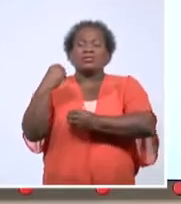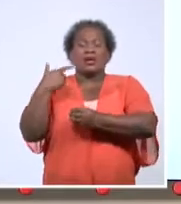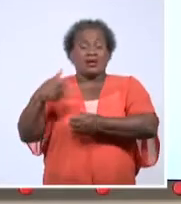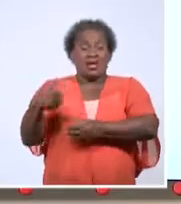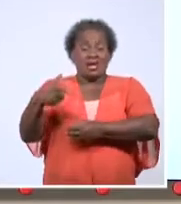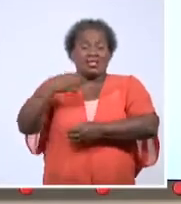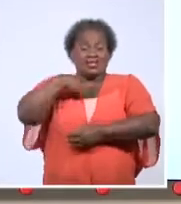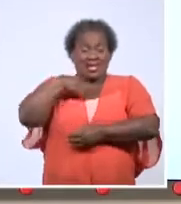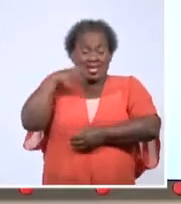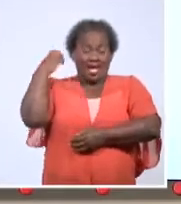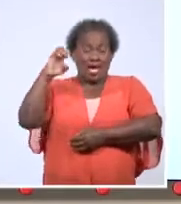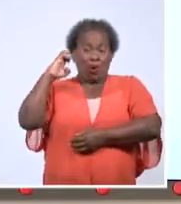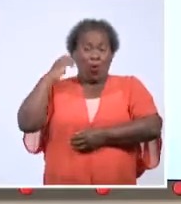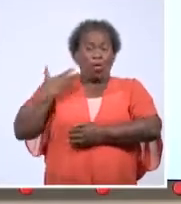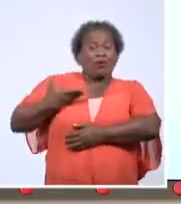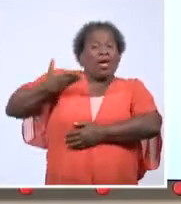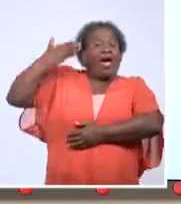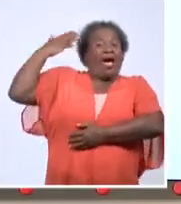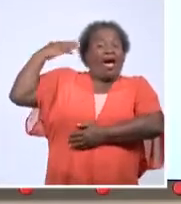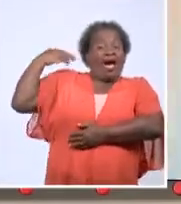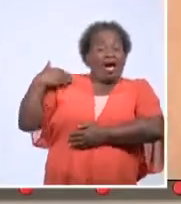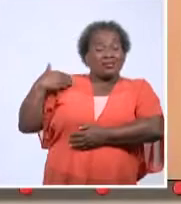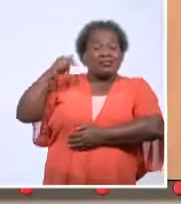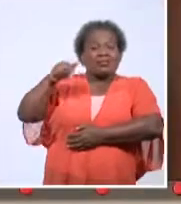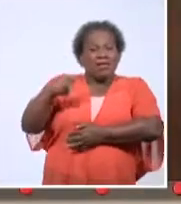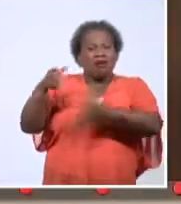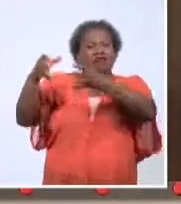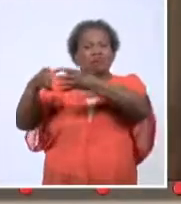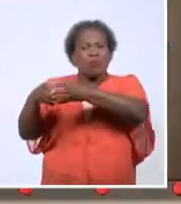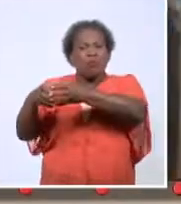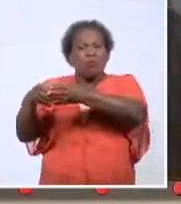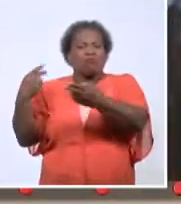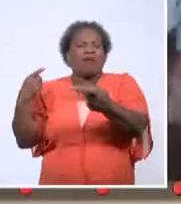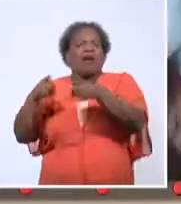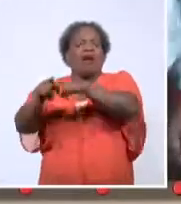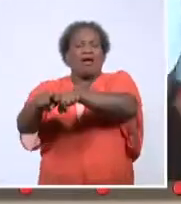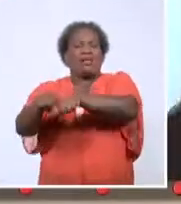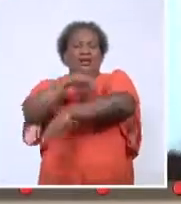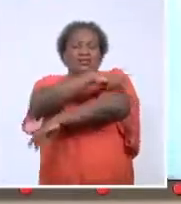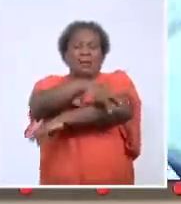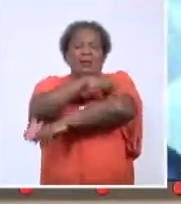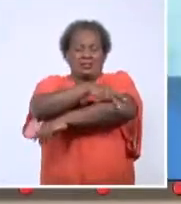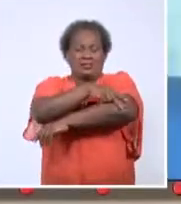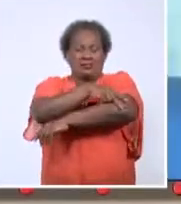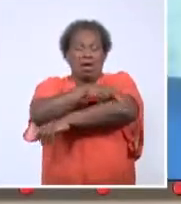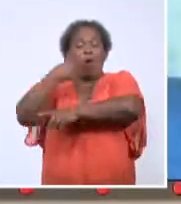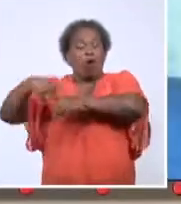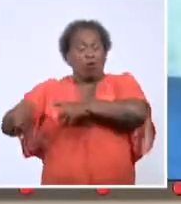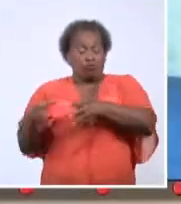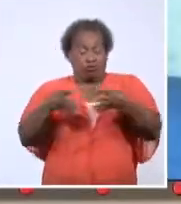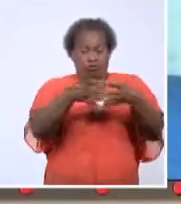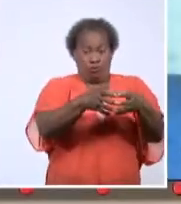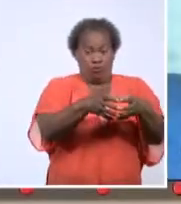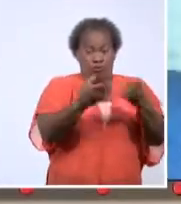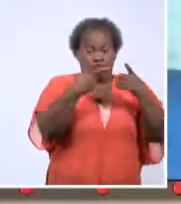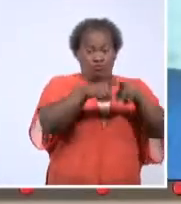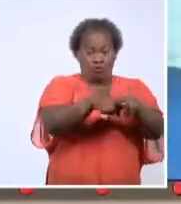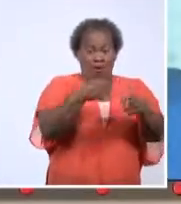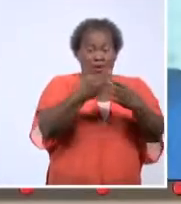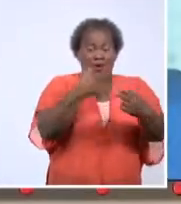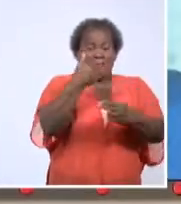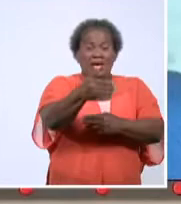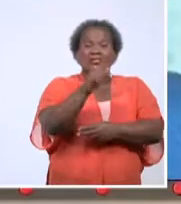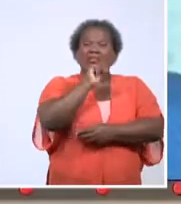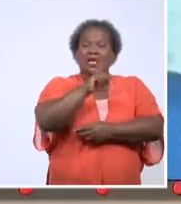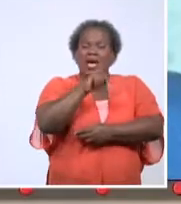Ecuador antes de la llegada al poder de Alianza País. En cuanto a Unión por la Esperanza, según estudios, es actualmente el movimiento